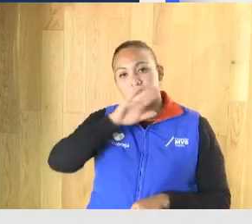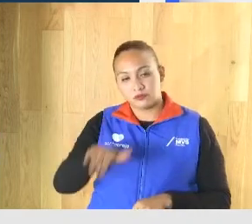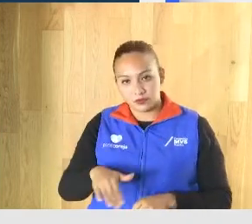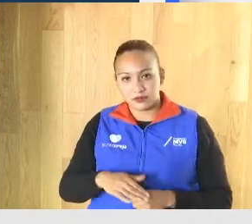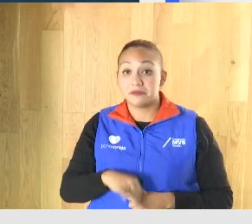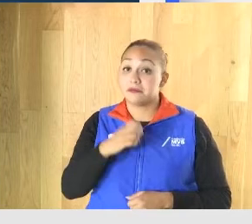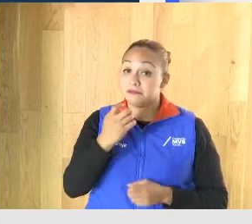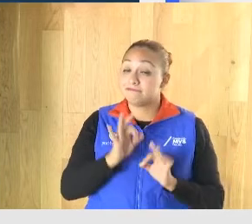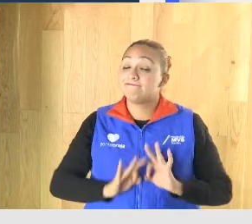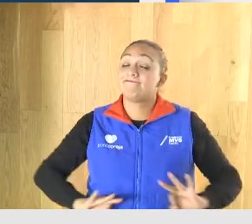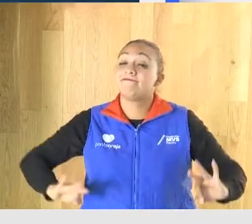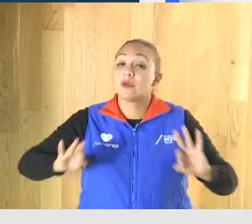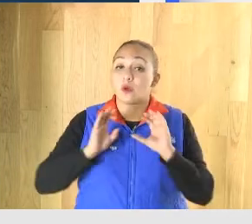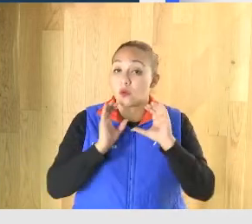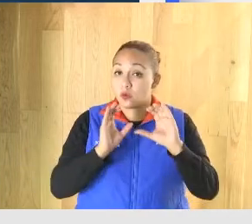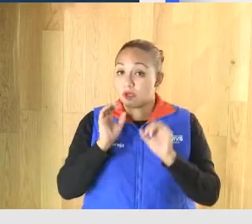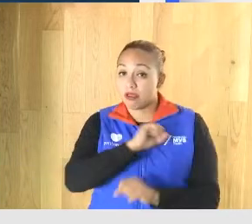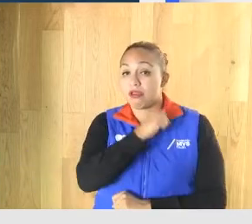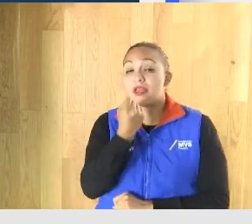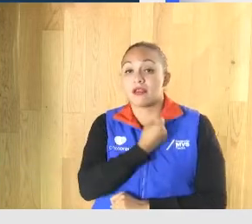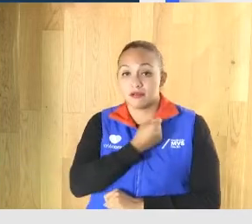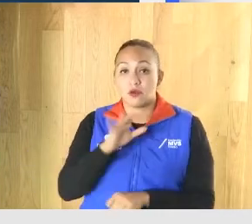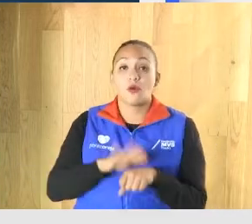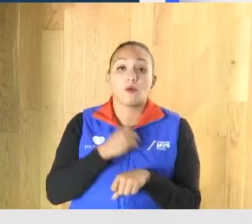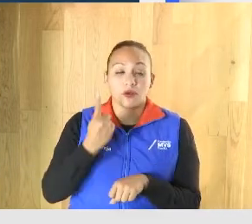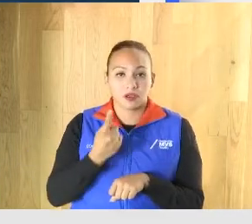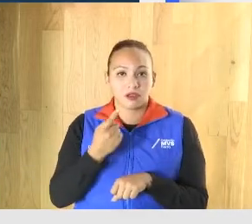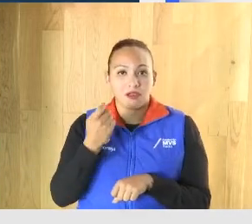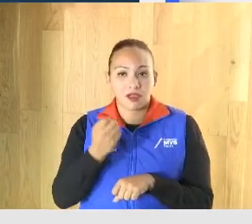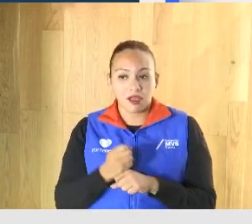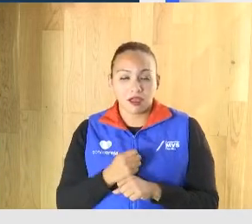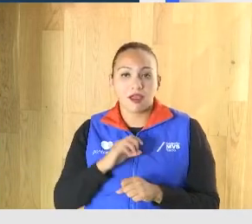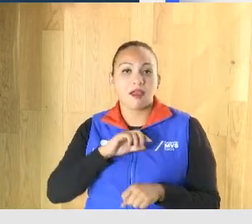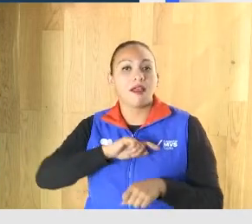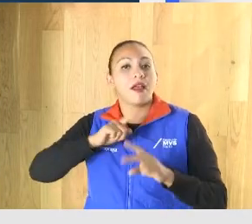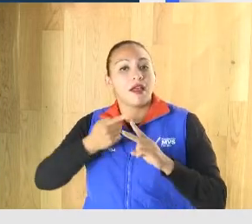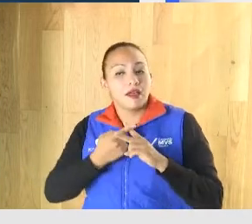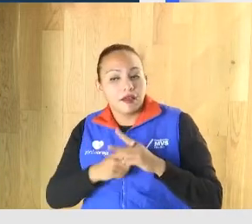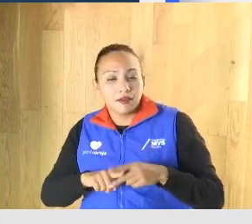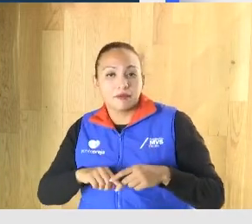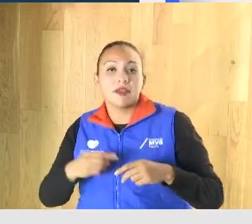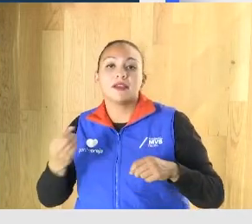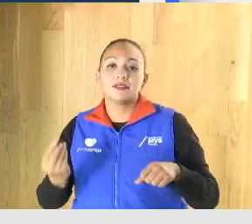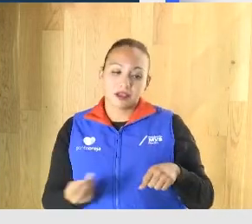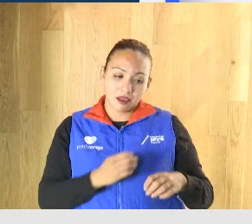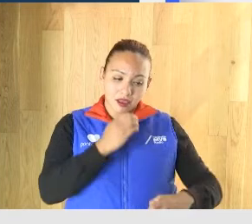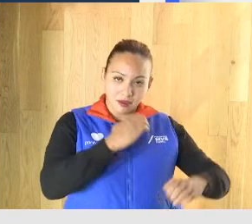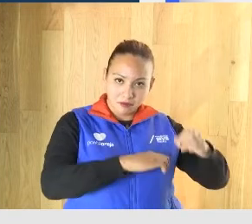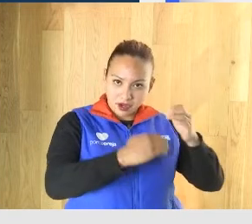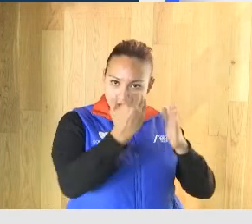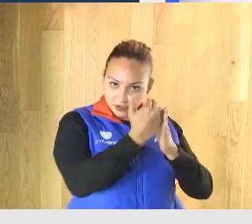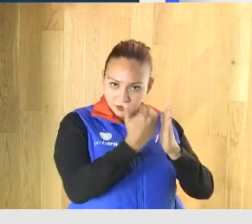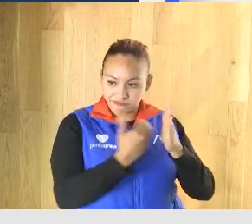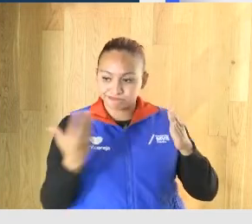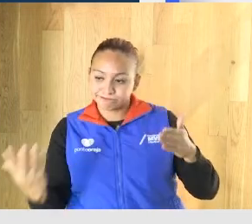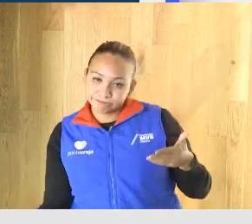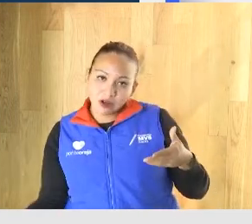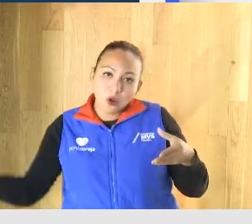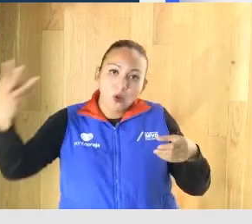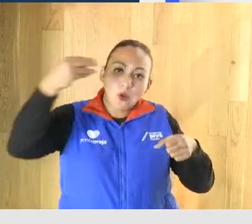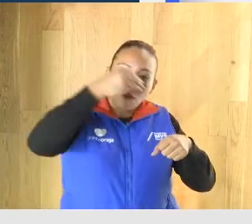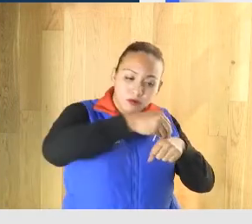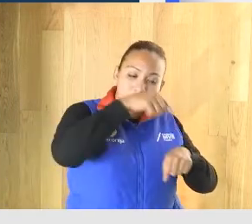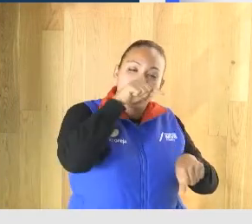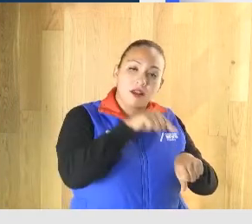lo son, porque es un tema que se empieza a poner en la agenda del mundo empresarial, ¿no? Con lo cual, bueno, yo creo que eso es una muy buena